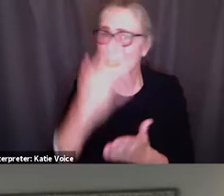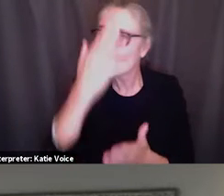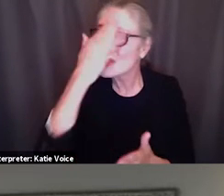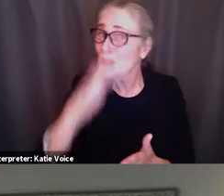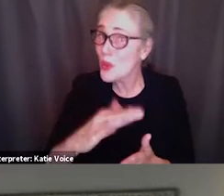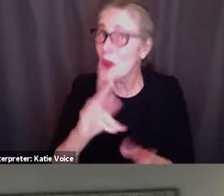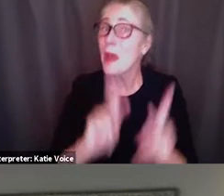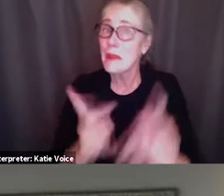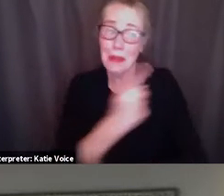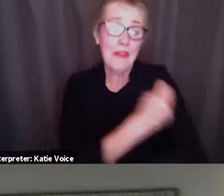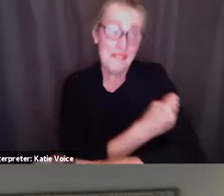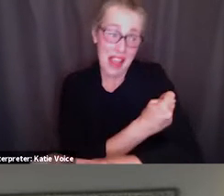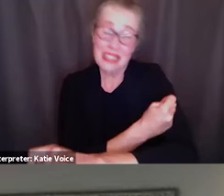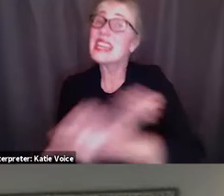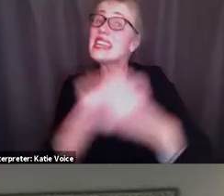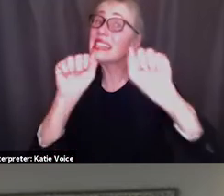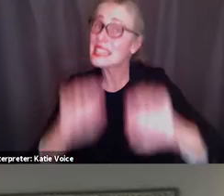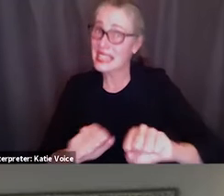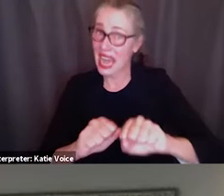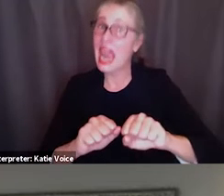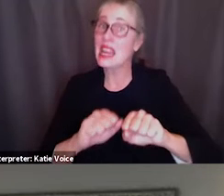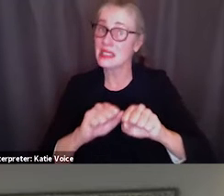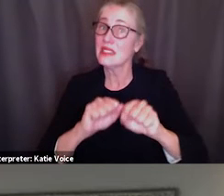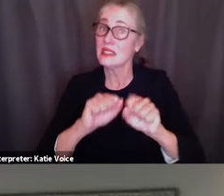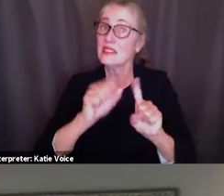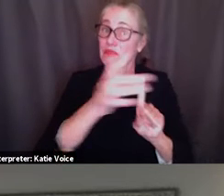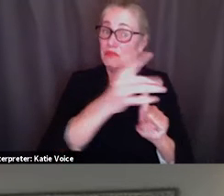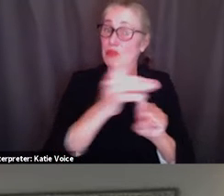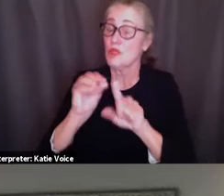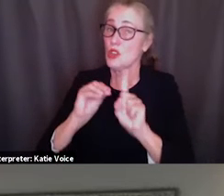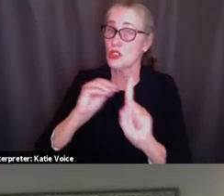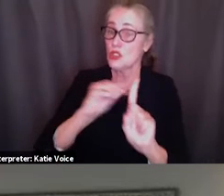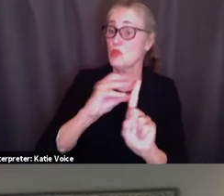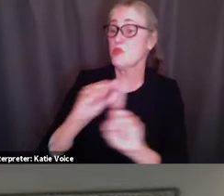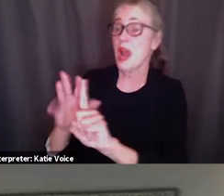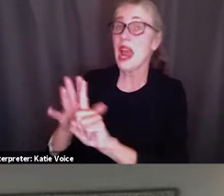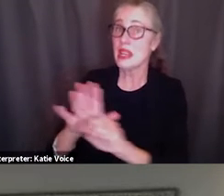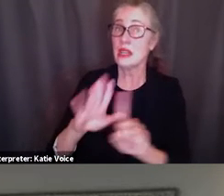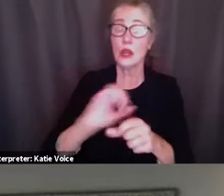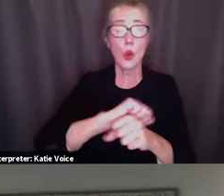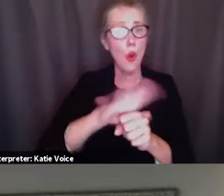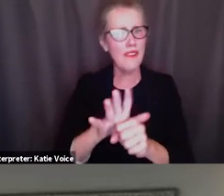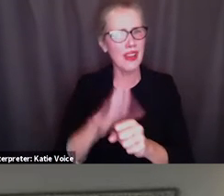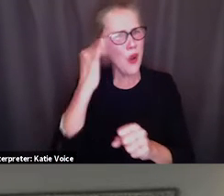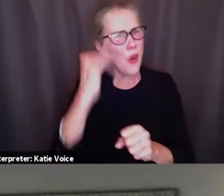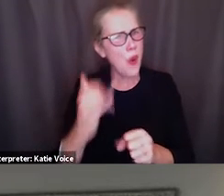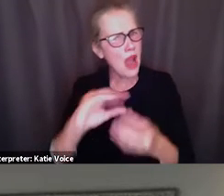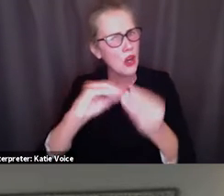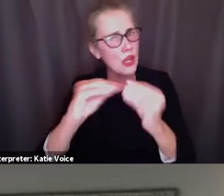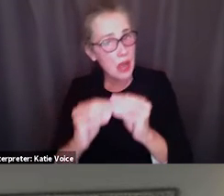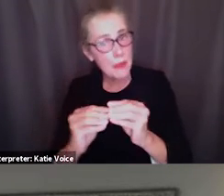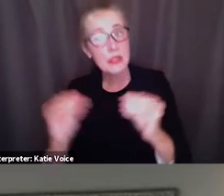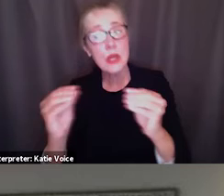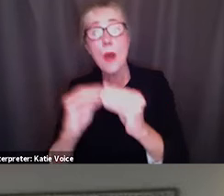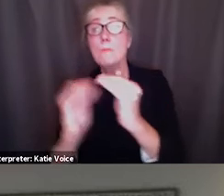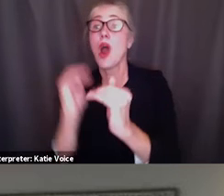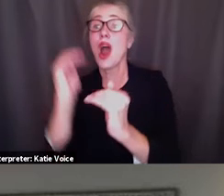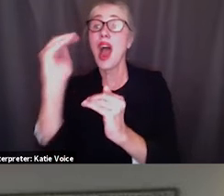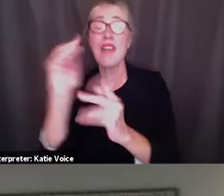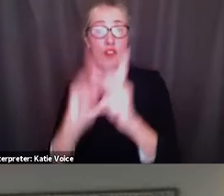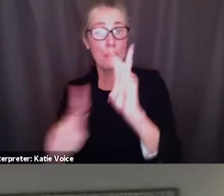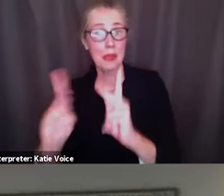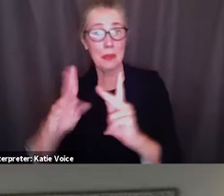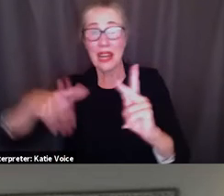vacunadas propagan el COVID. Sí lo hacen. ¿Por qué los números son más altos en las pruebas positivas entre los